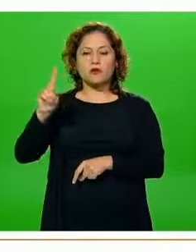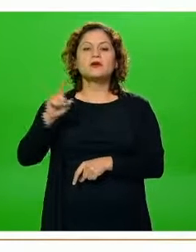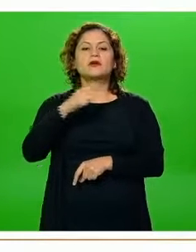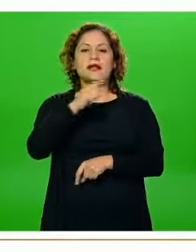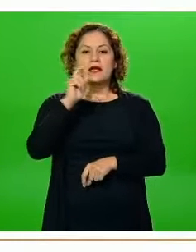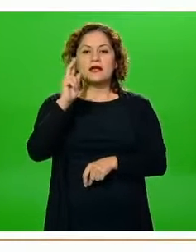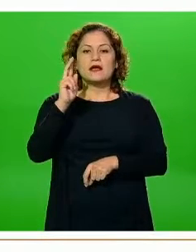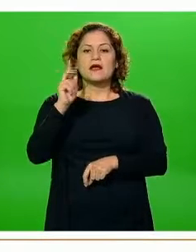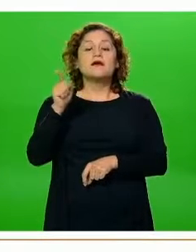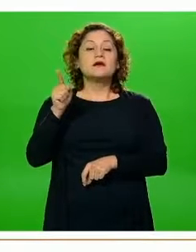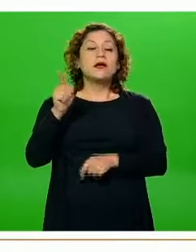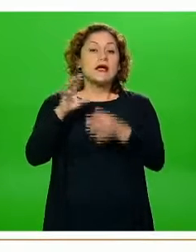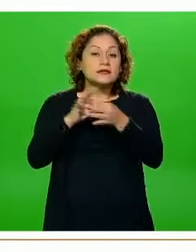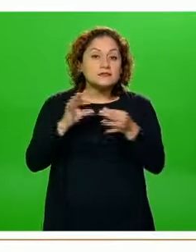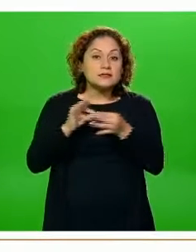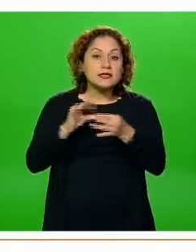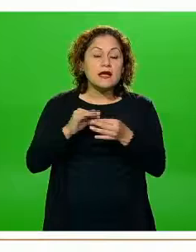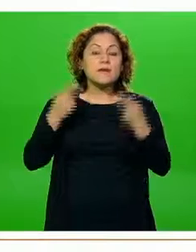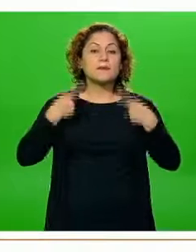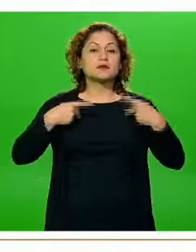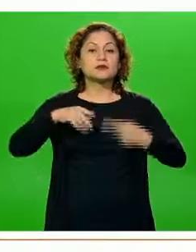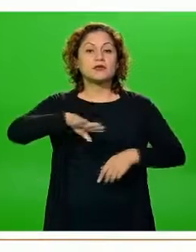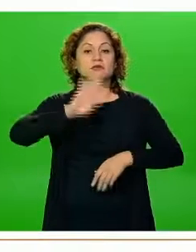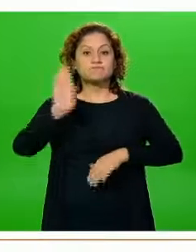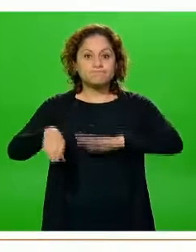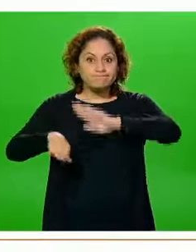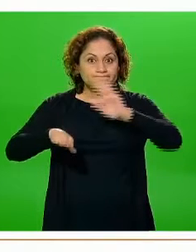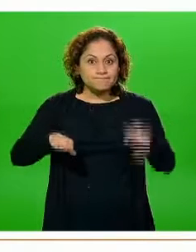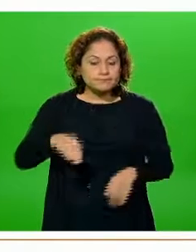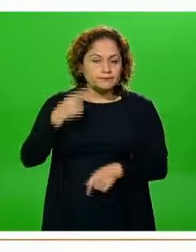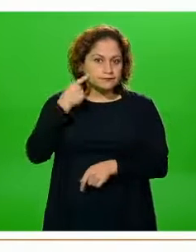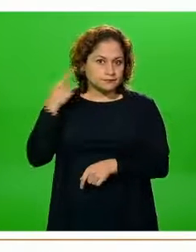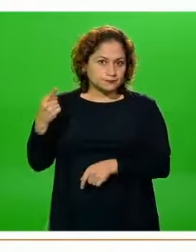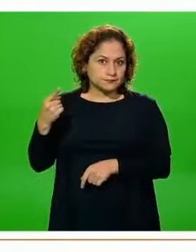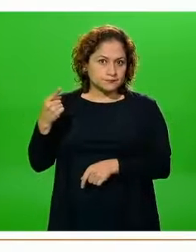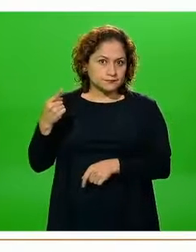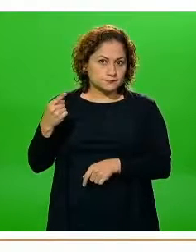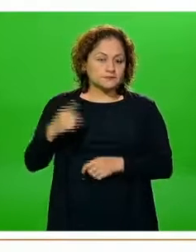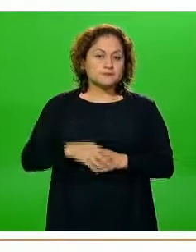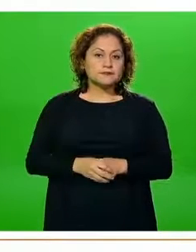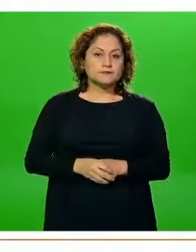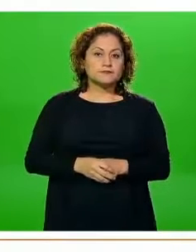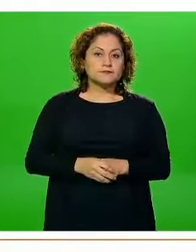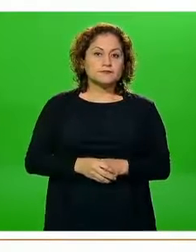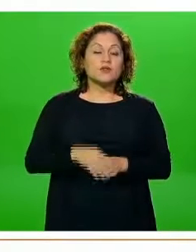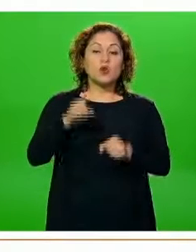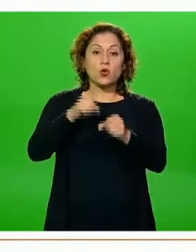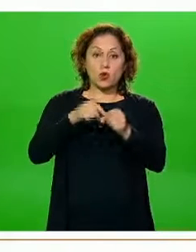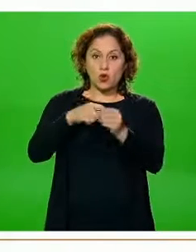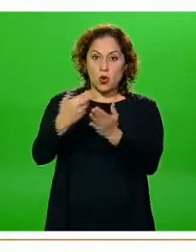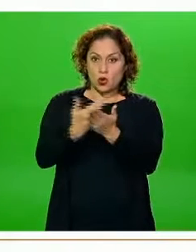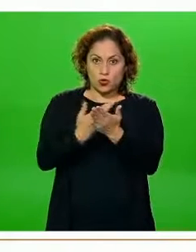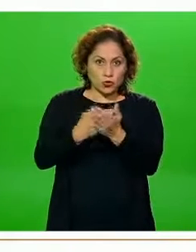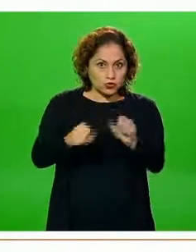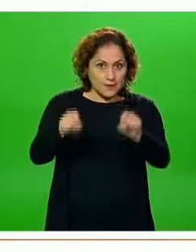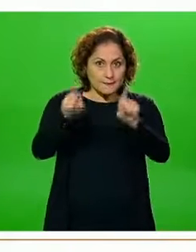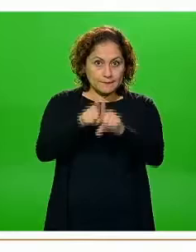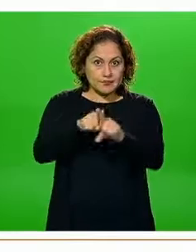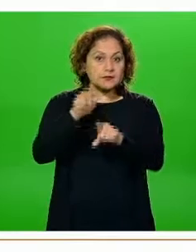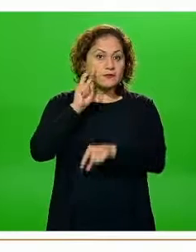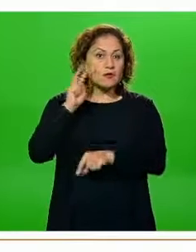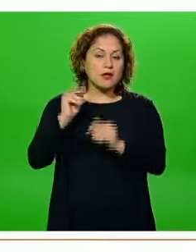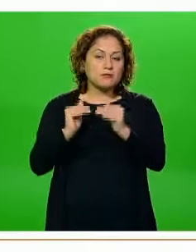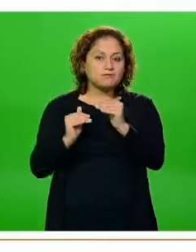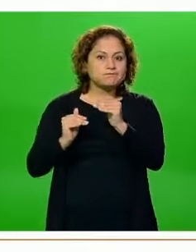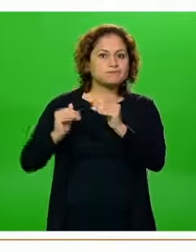las defunciones, y vean ustedes cómo igual lo que vemos es esta línea rosa en aumento, que también